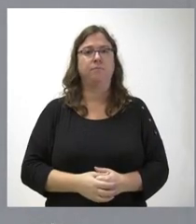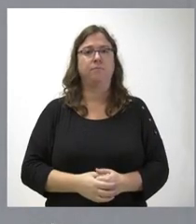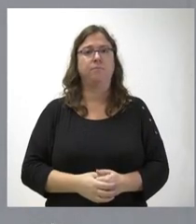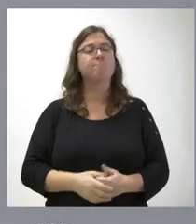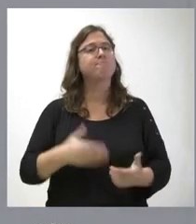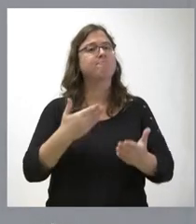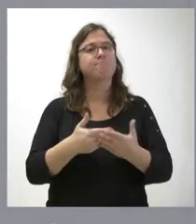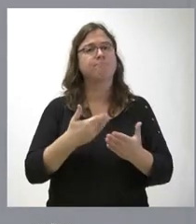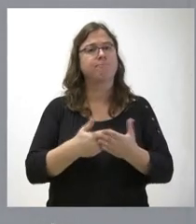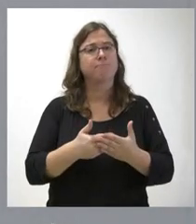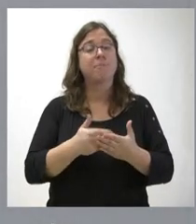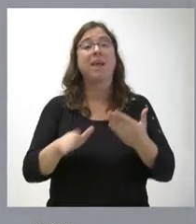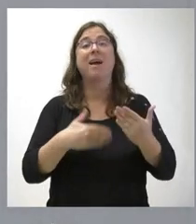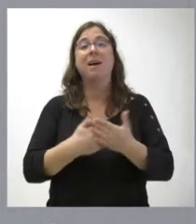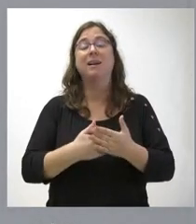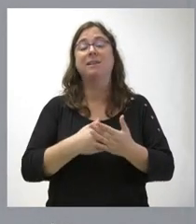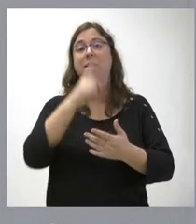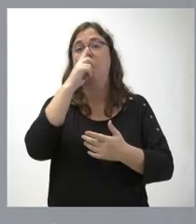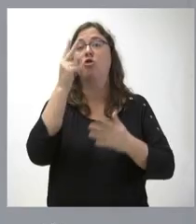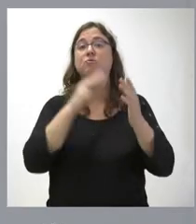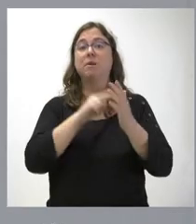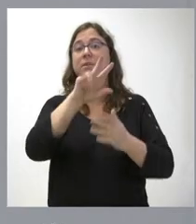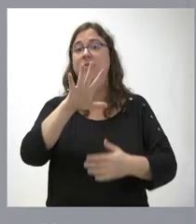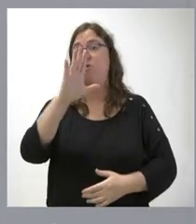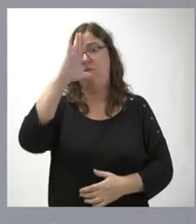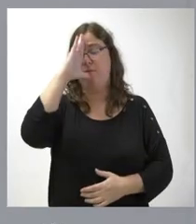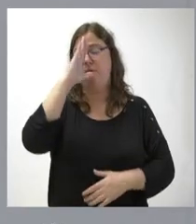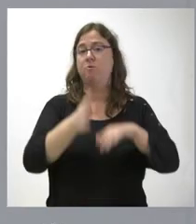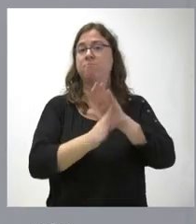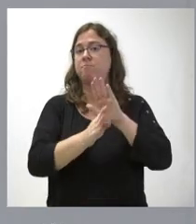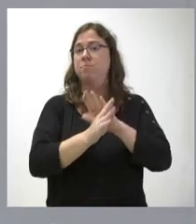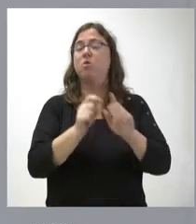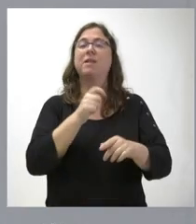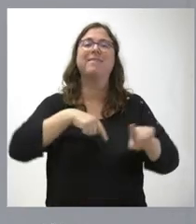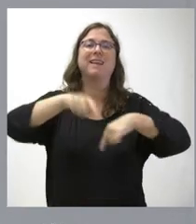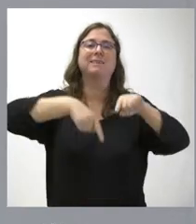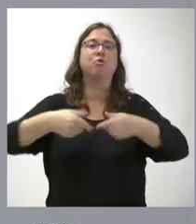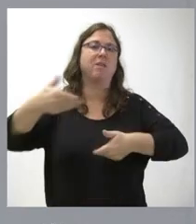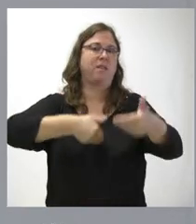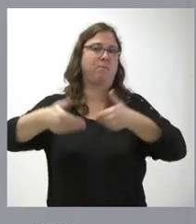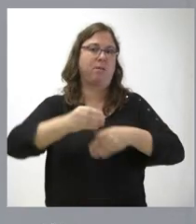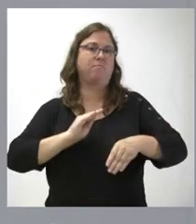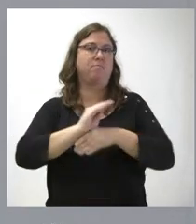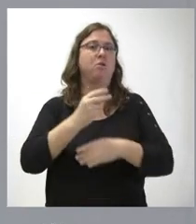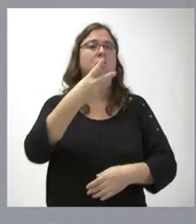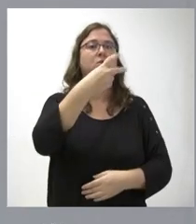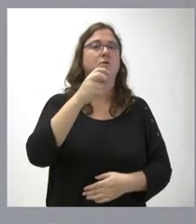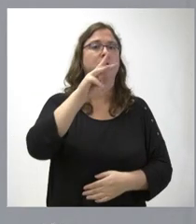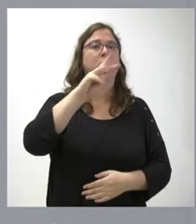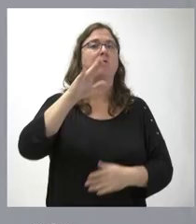garantiza hasta febrero del año 25 la gestión y mantenimiento del sistema de transorte a la demanda con una inversión de